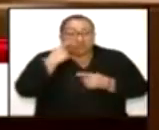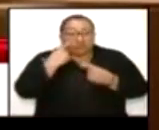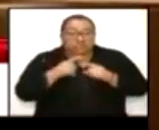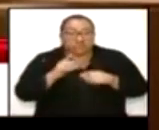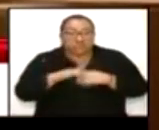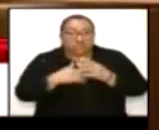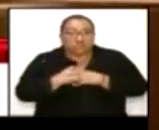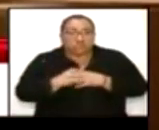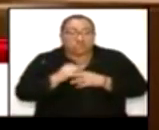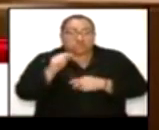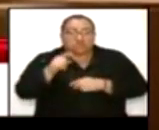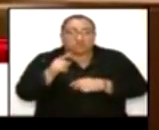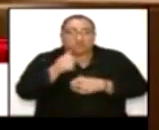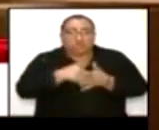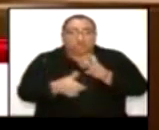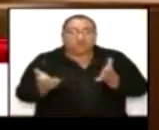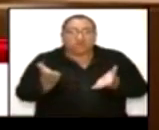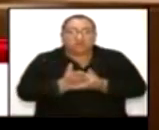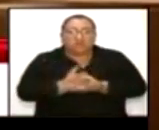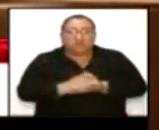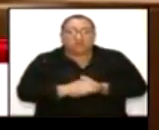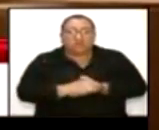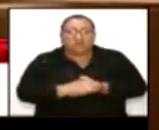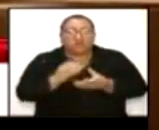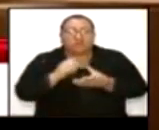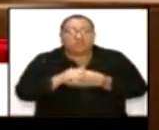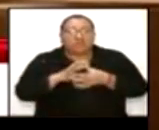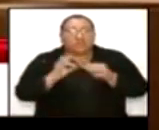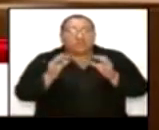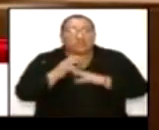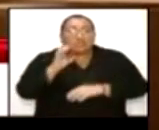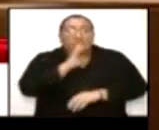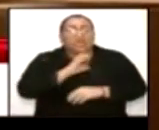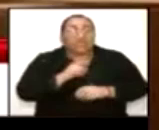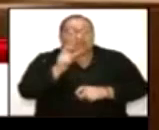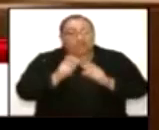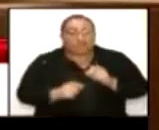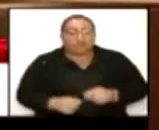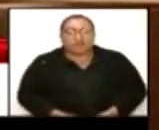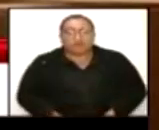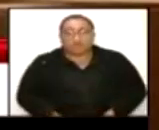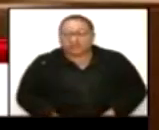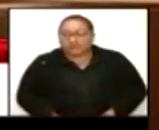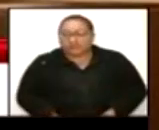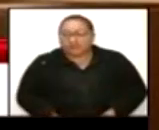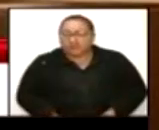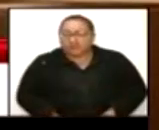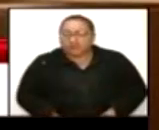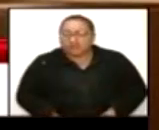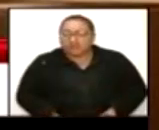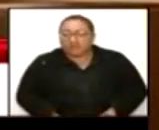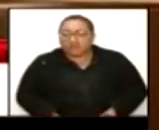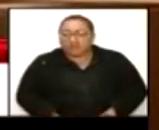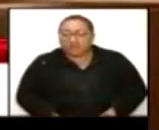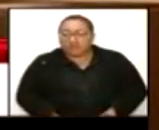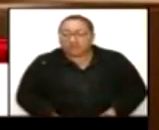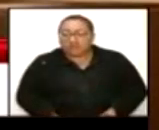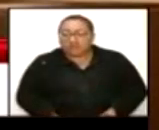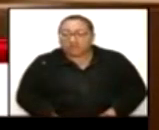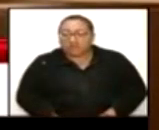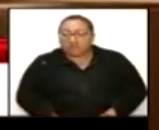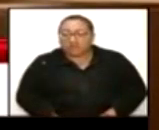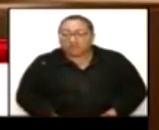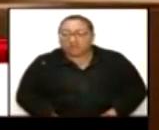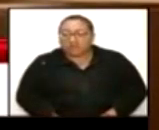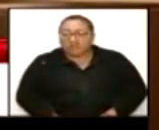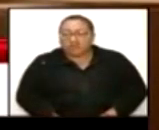dejará constancia de esta solicitud en la historia clínica del paciente. Considerando el marco